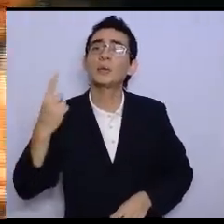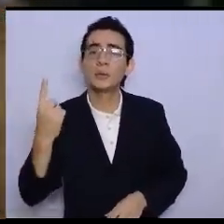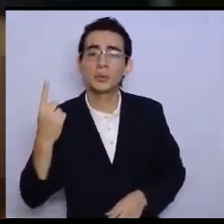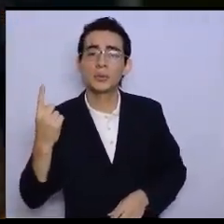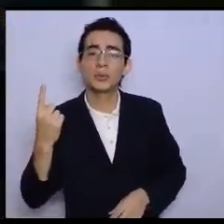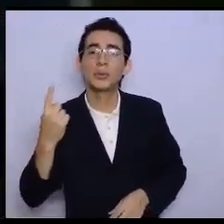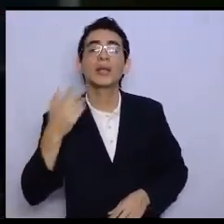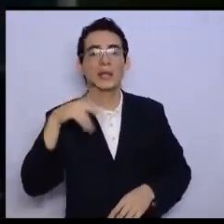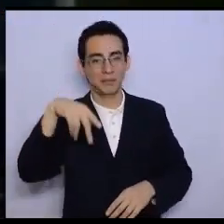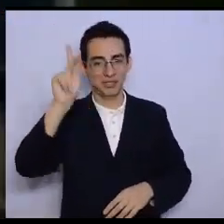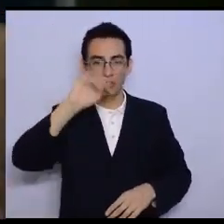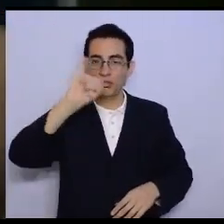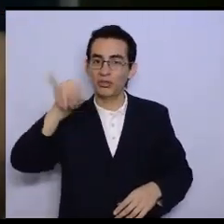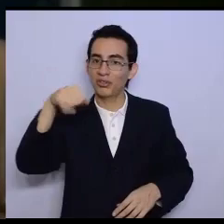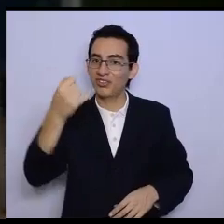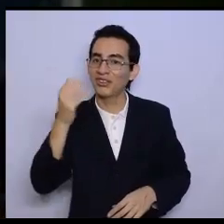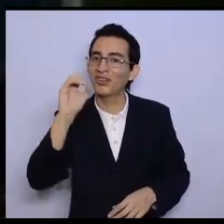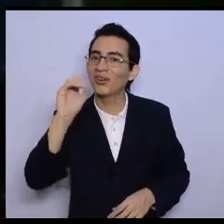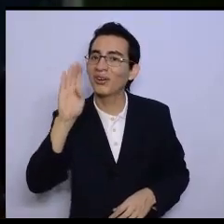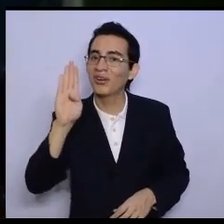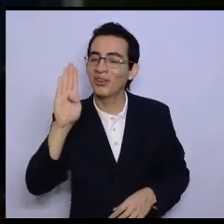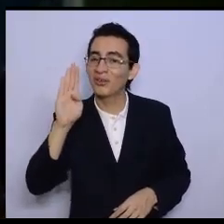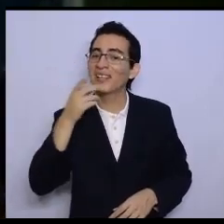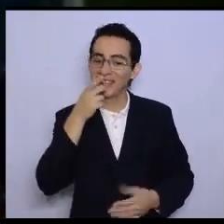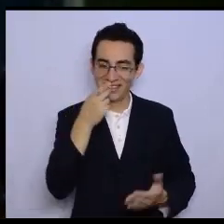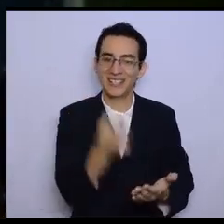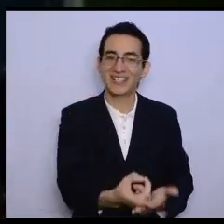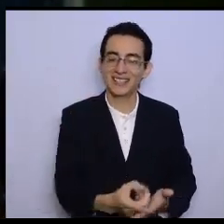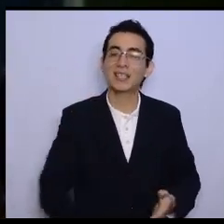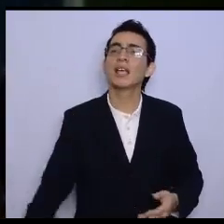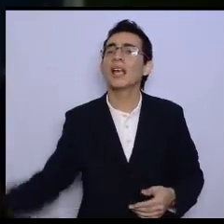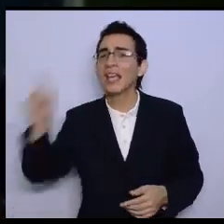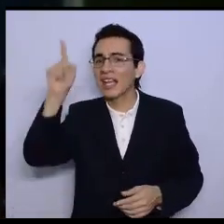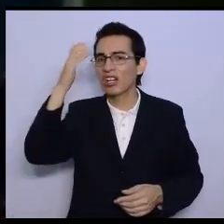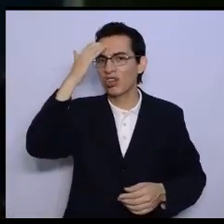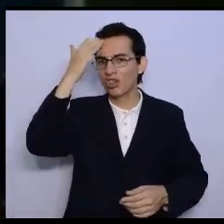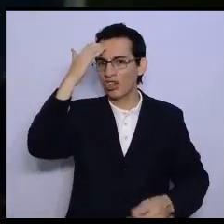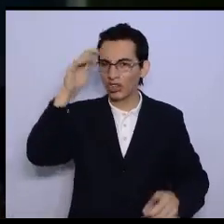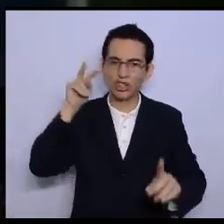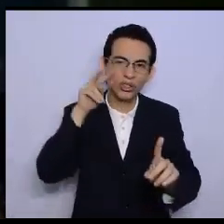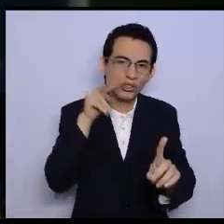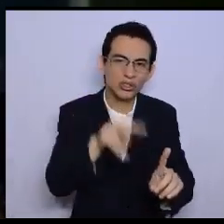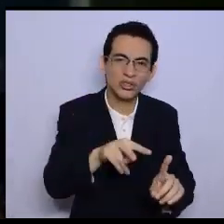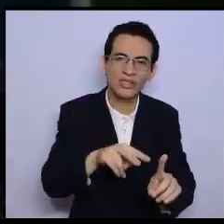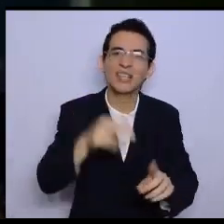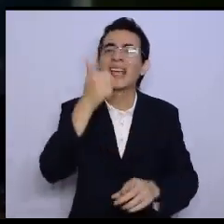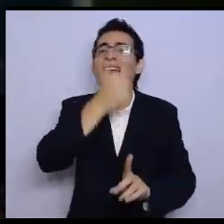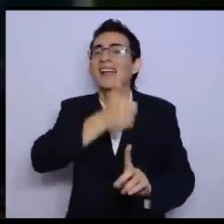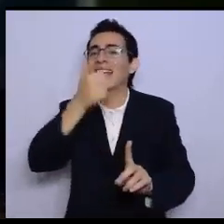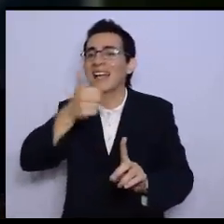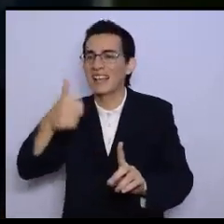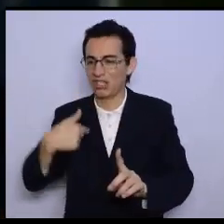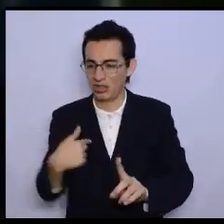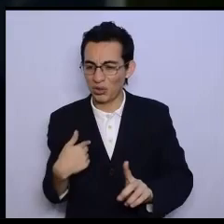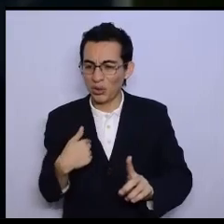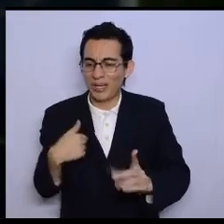Y Job dice, Él conoce, Él ve, vigila la senda de mis pasos, cada paso que doy. En otras palabras, cuando